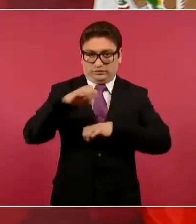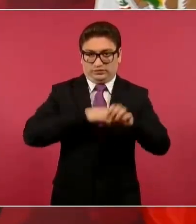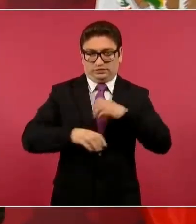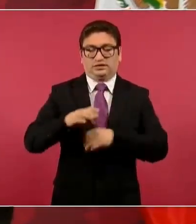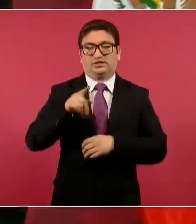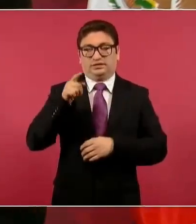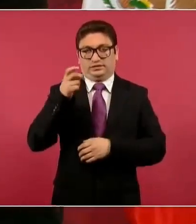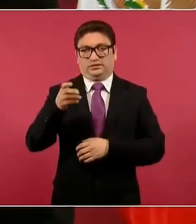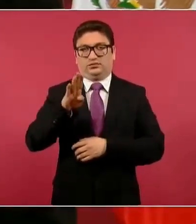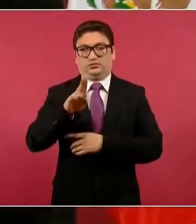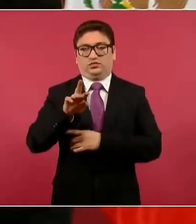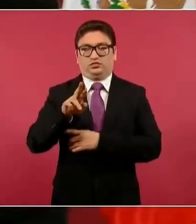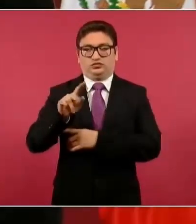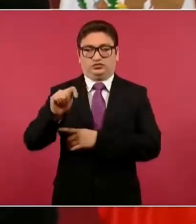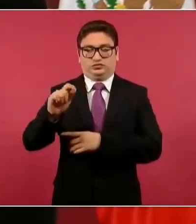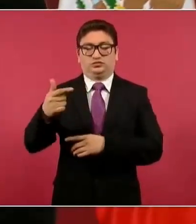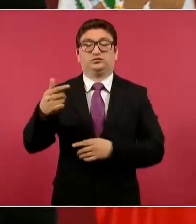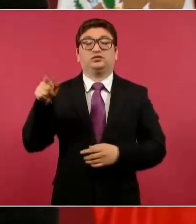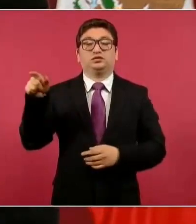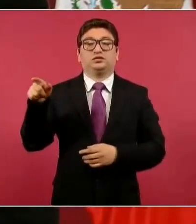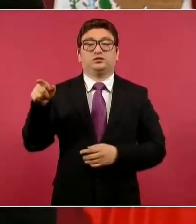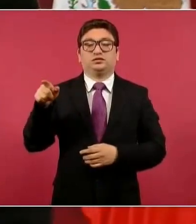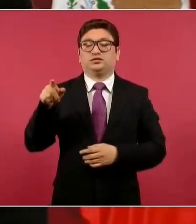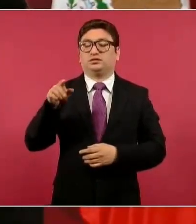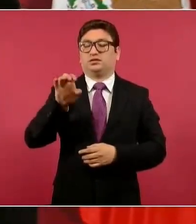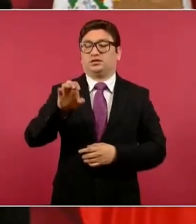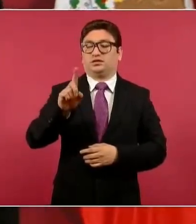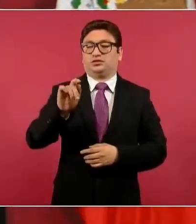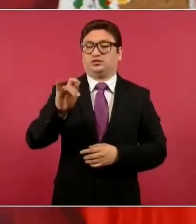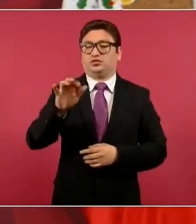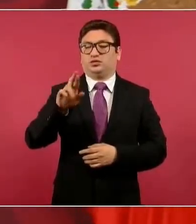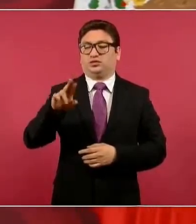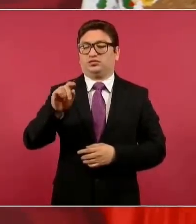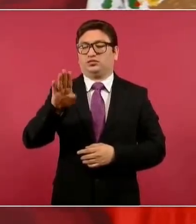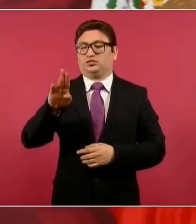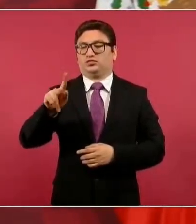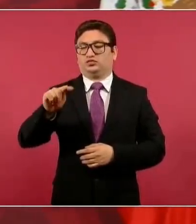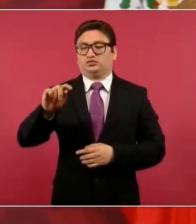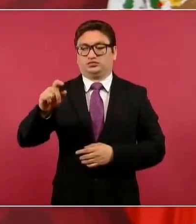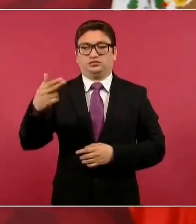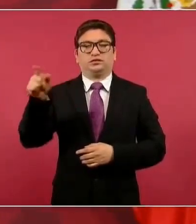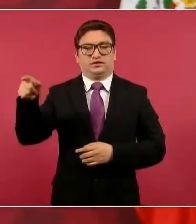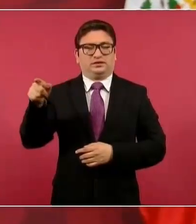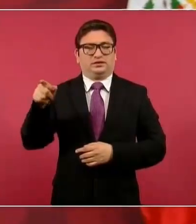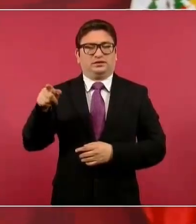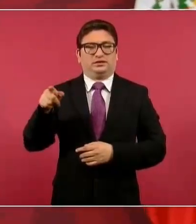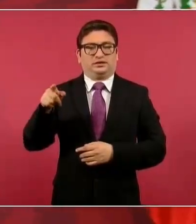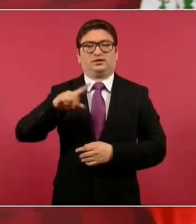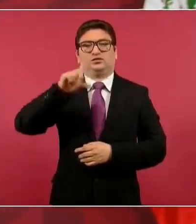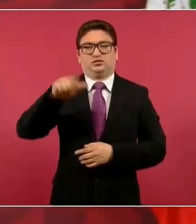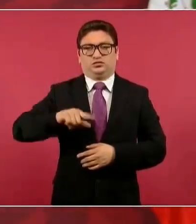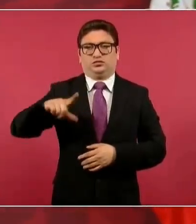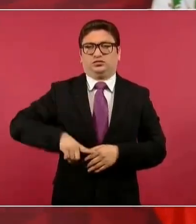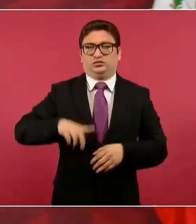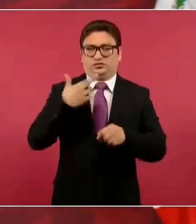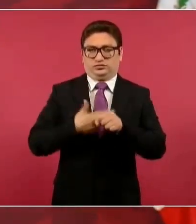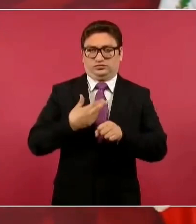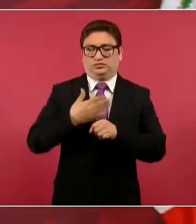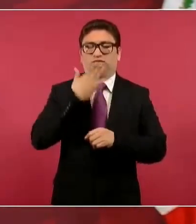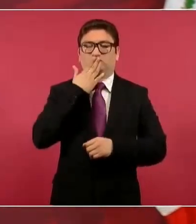Burs, Eduardo Burs, que después fue gobernador de Sonora,